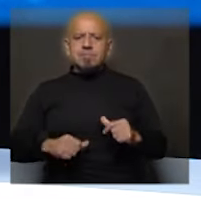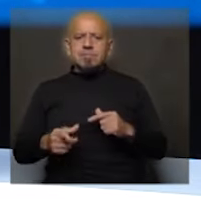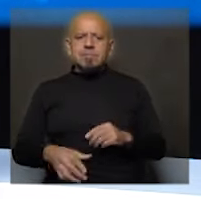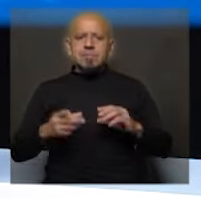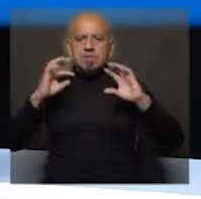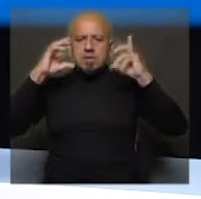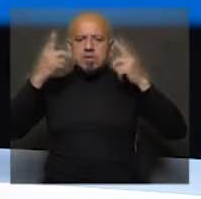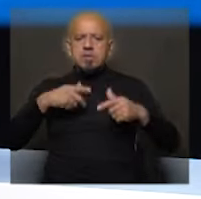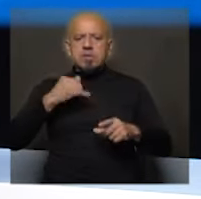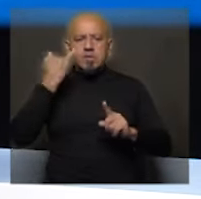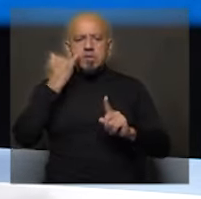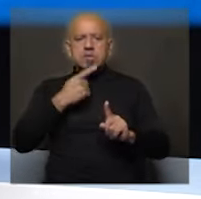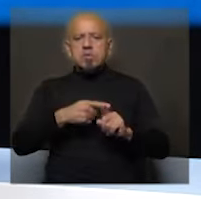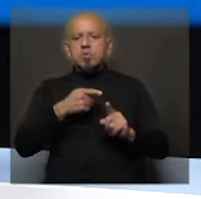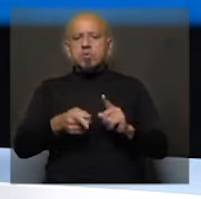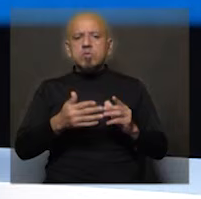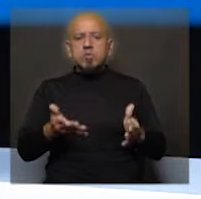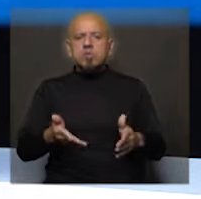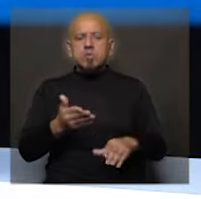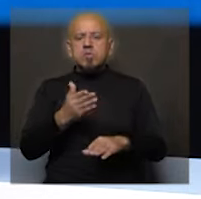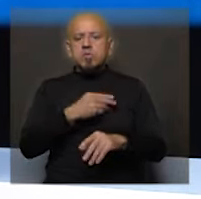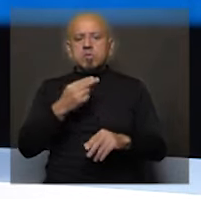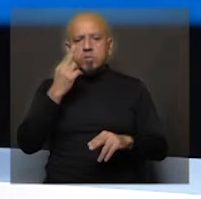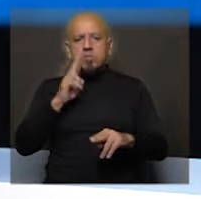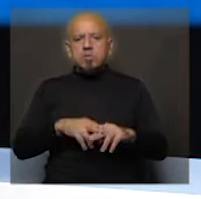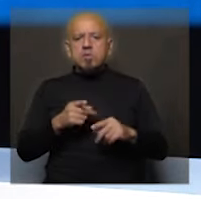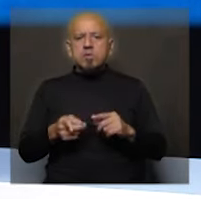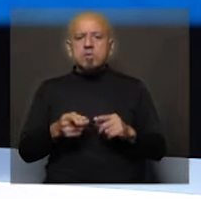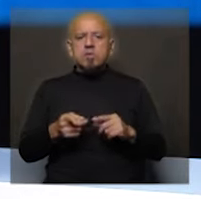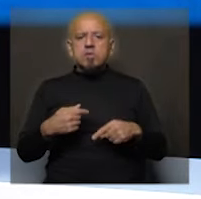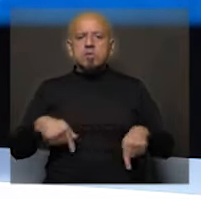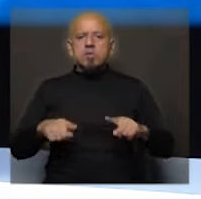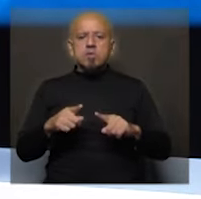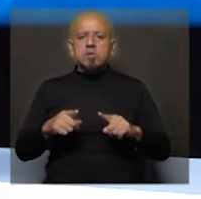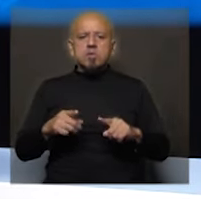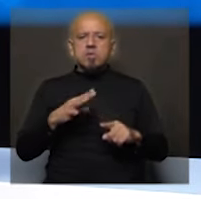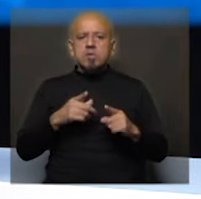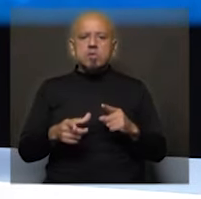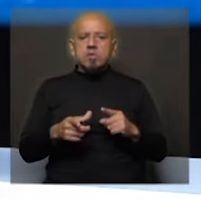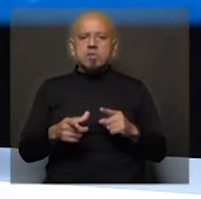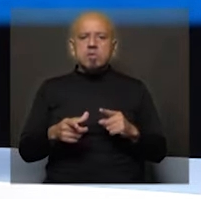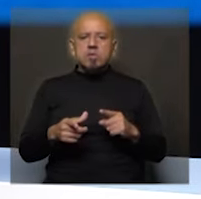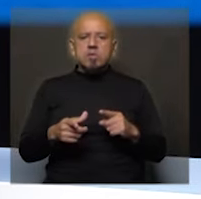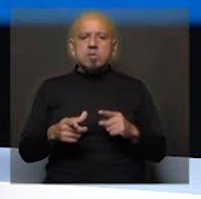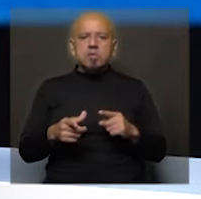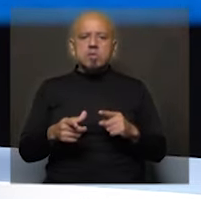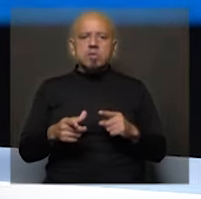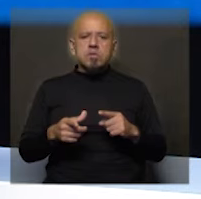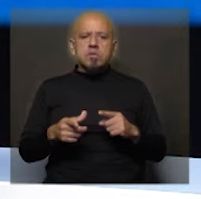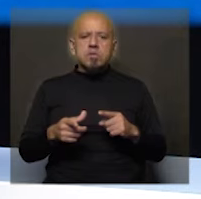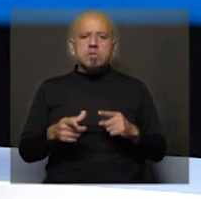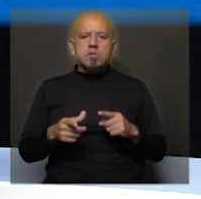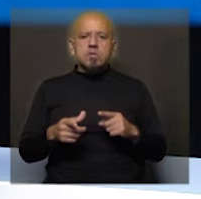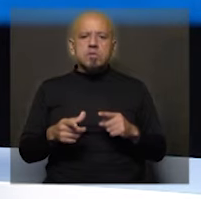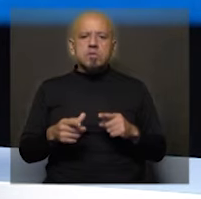violencia sexual antes de darle muerte bueno con hechos que hay que analizar en la escena del del